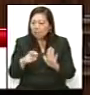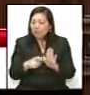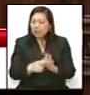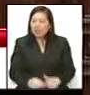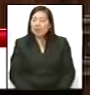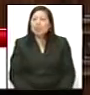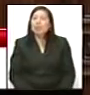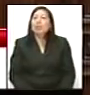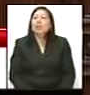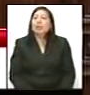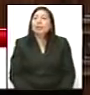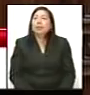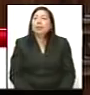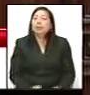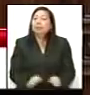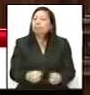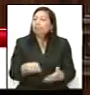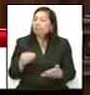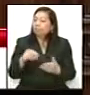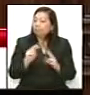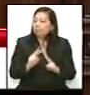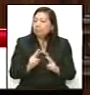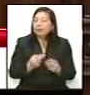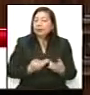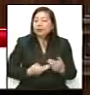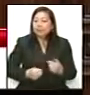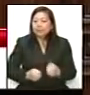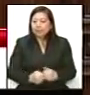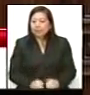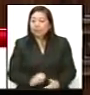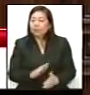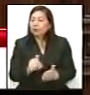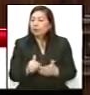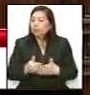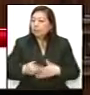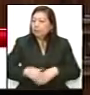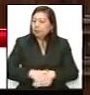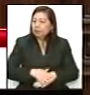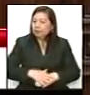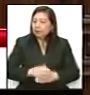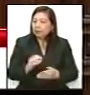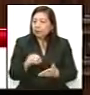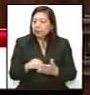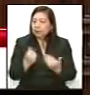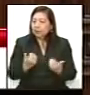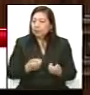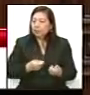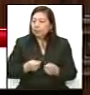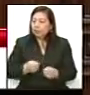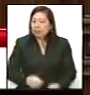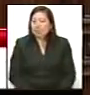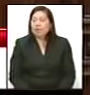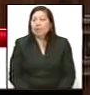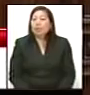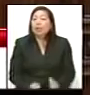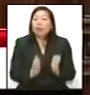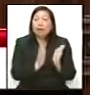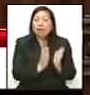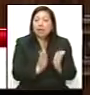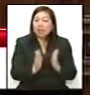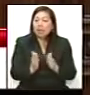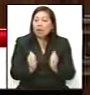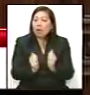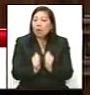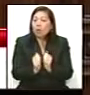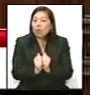que se alimenta, se remoza, todo el proceso de recuperación de este monumento arqueológico